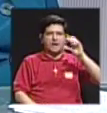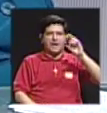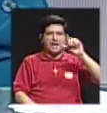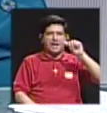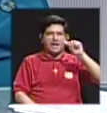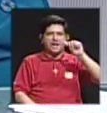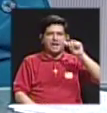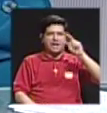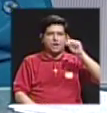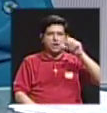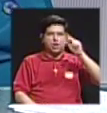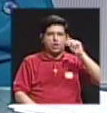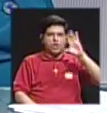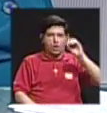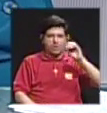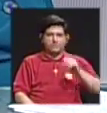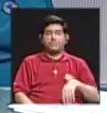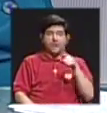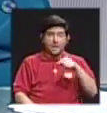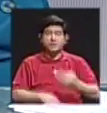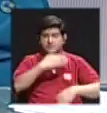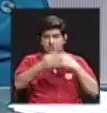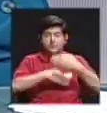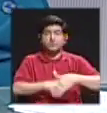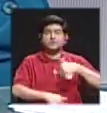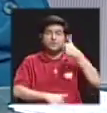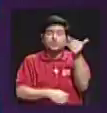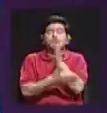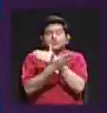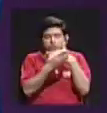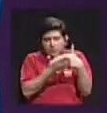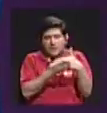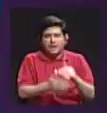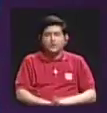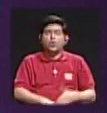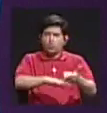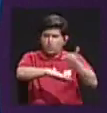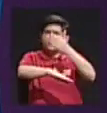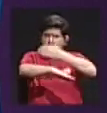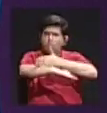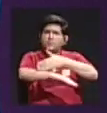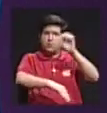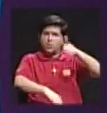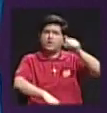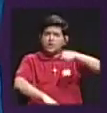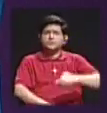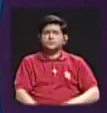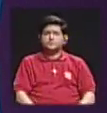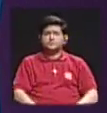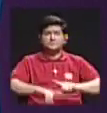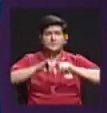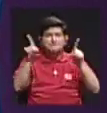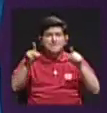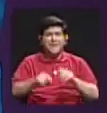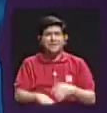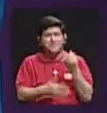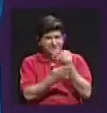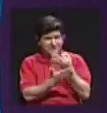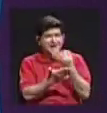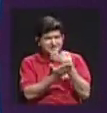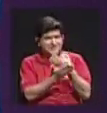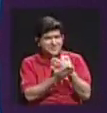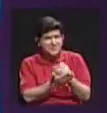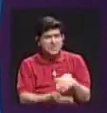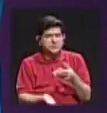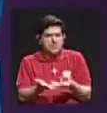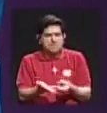recurso, ¿verdad? Sí. Y que por dicha se ganó, aunque fuera parcialmente, se pudo ganar. Que fue un avance. Exactamente, pero se está financiando con